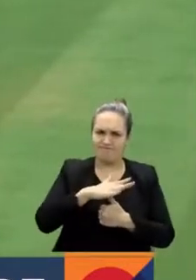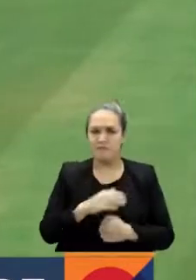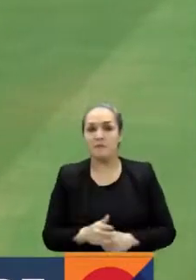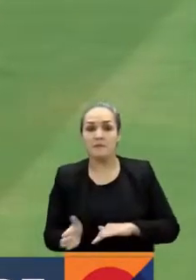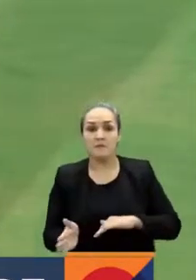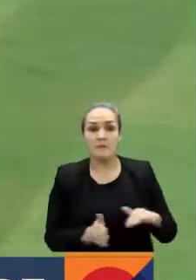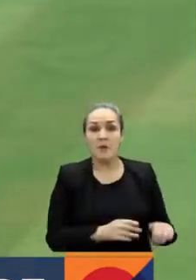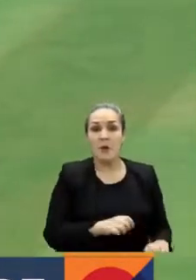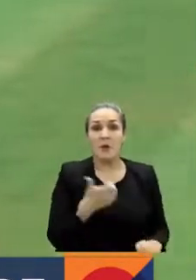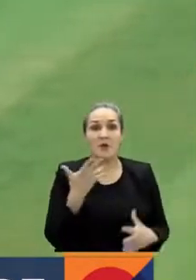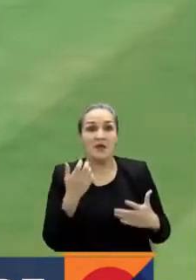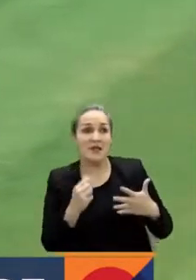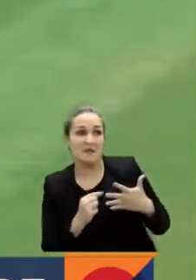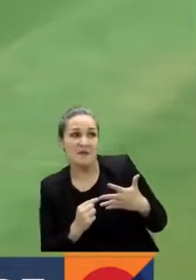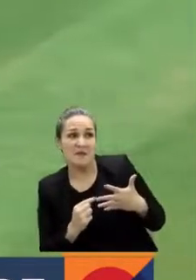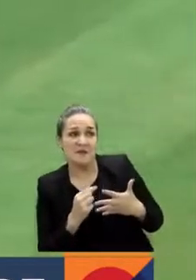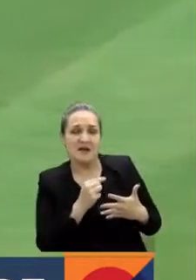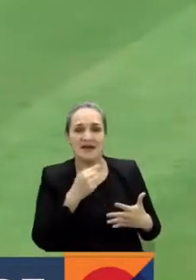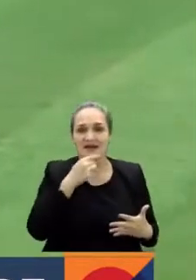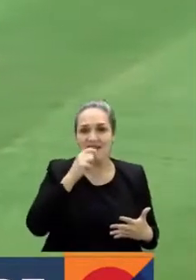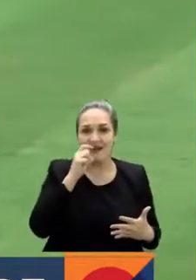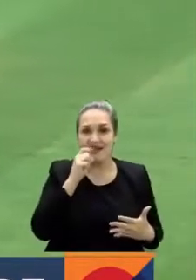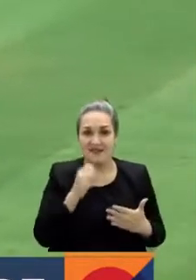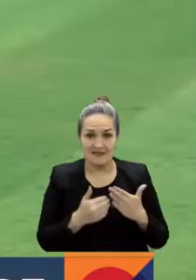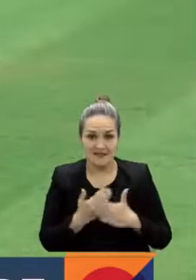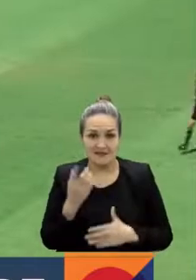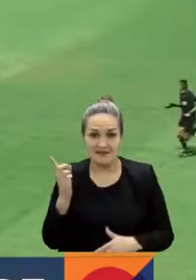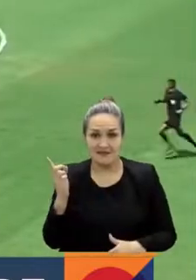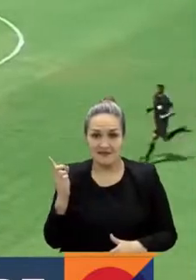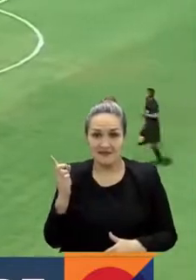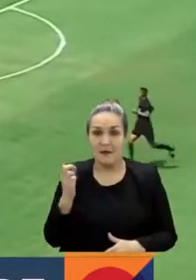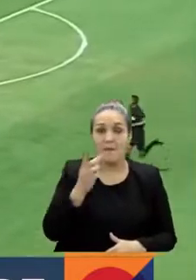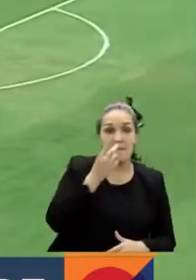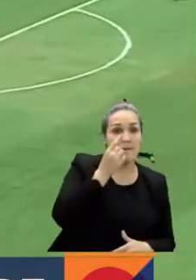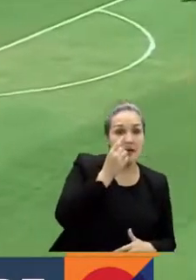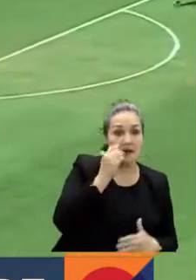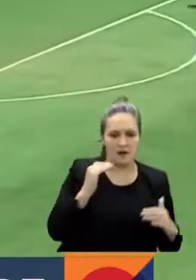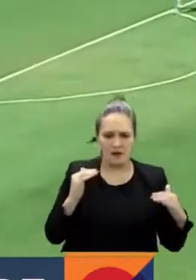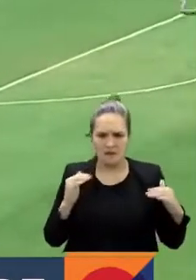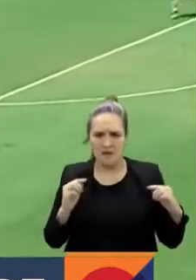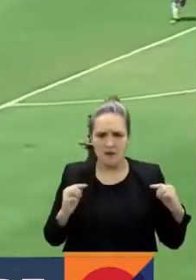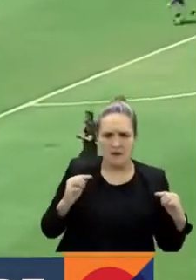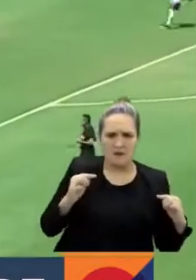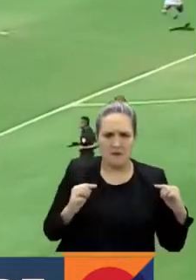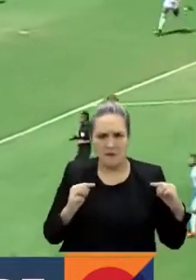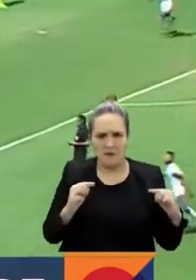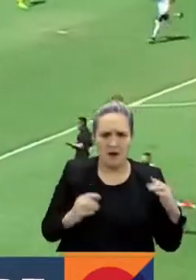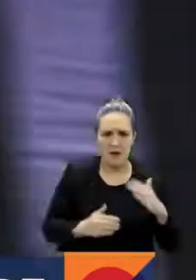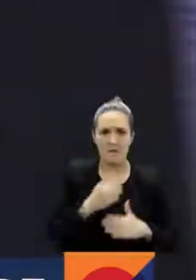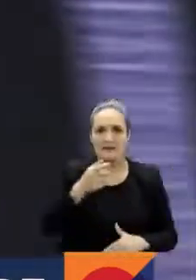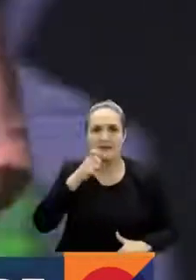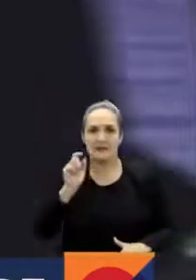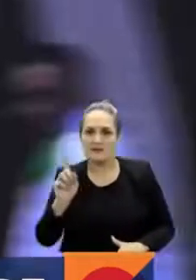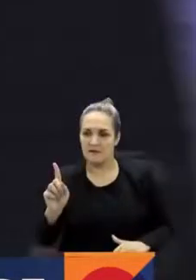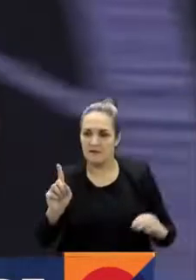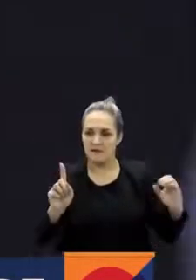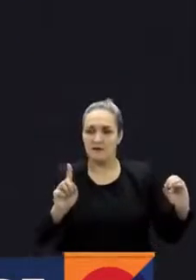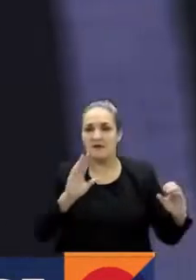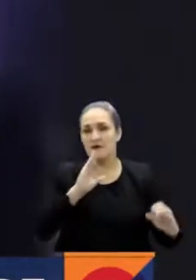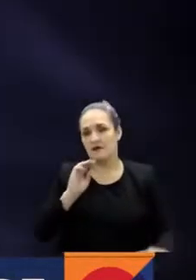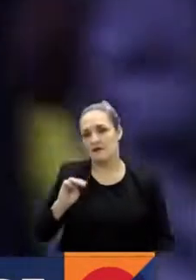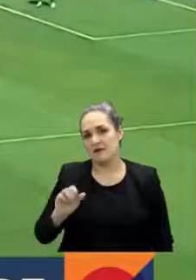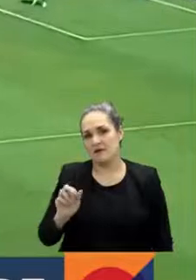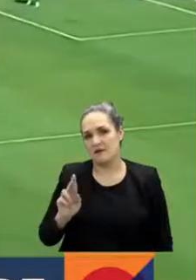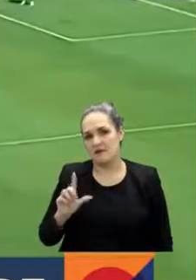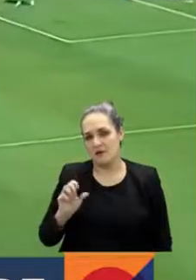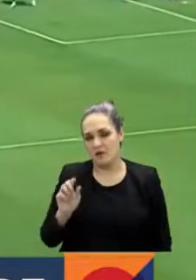por lo menos acercarse al Once Caldas, que comenzó acá contra el Deportivo Pereira con esa anotación al minuto 3 de Marlon Piedradita. Y este